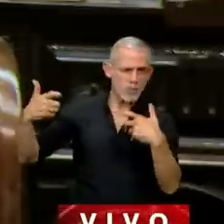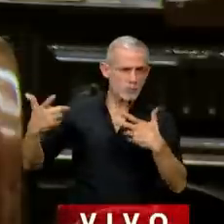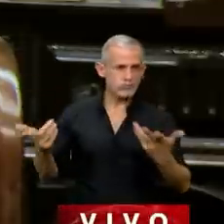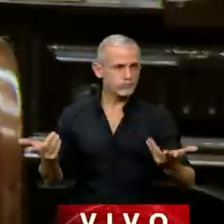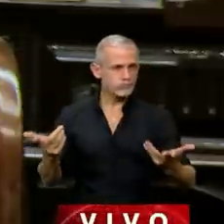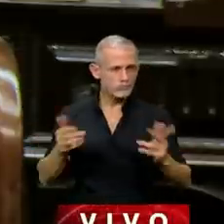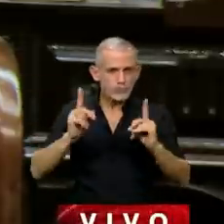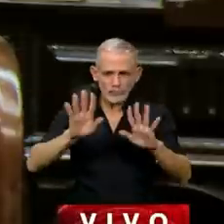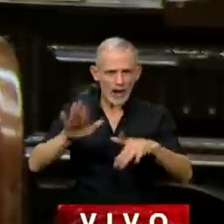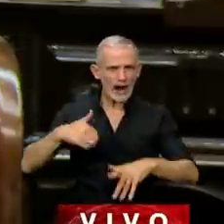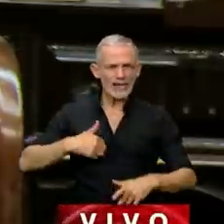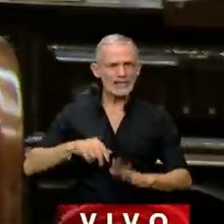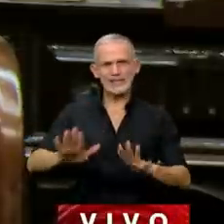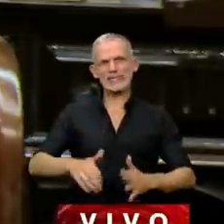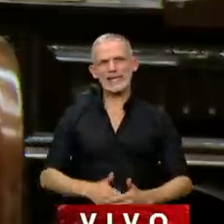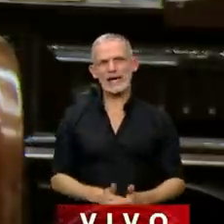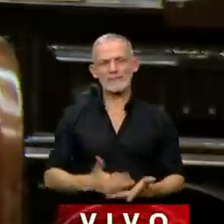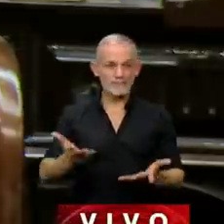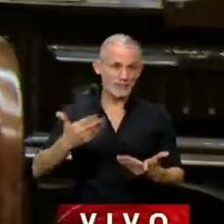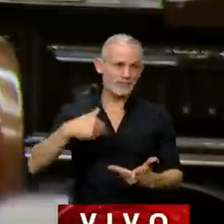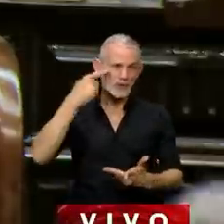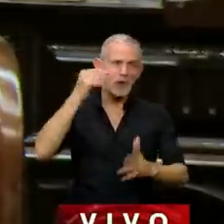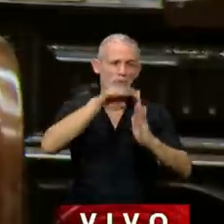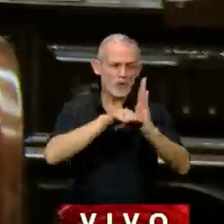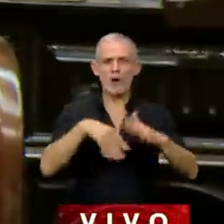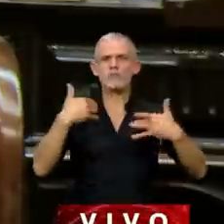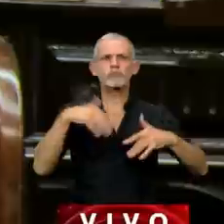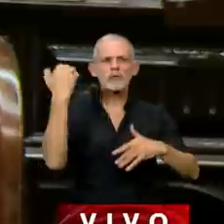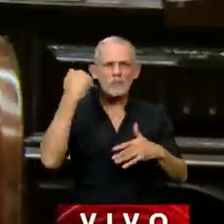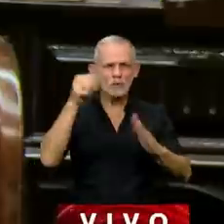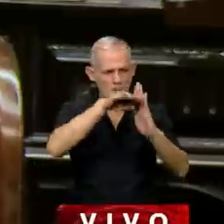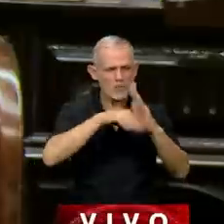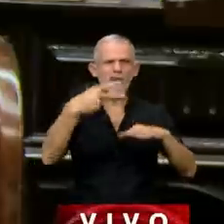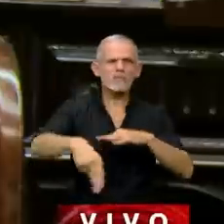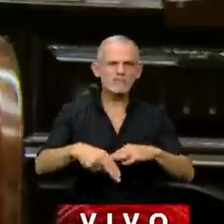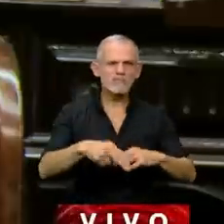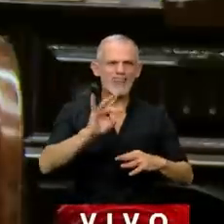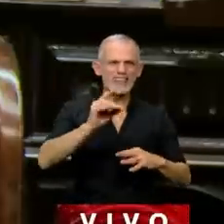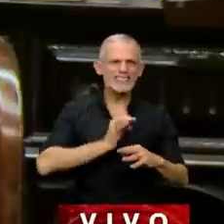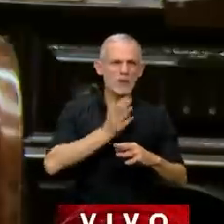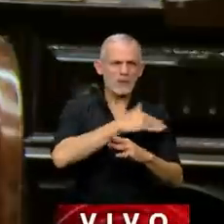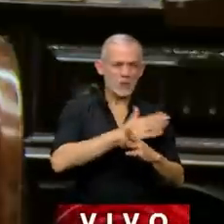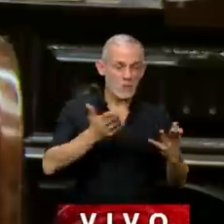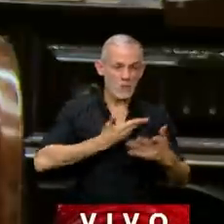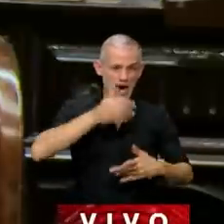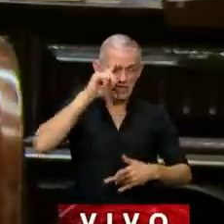país. Es una pena ver que programas tan importantes hayan vencido en el mes de diciembre y el Estado no los haya tenido en